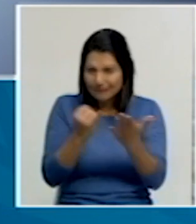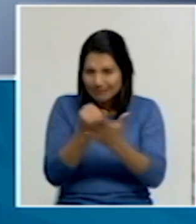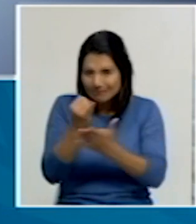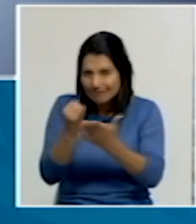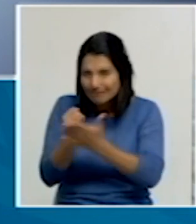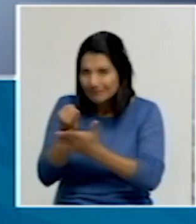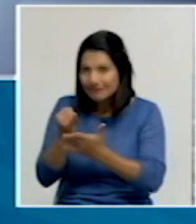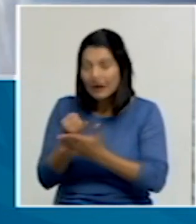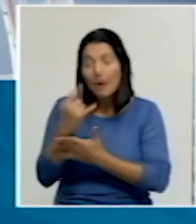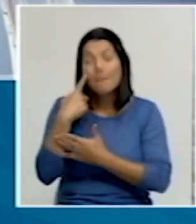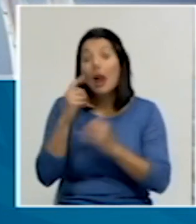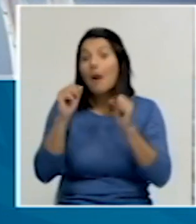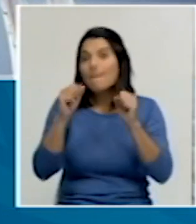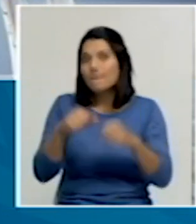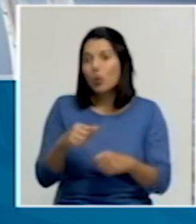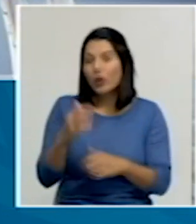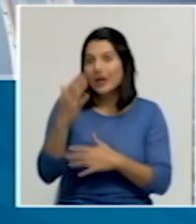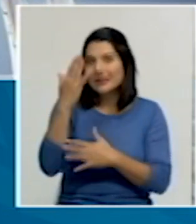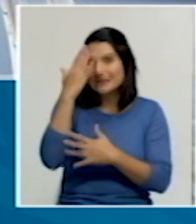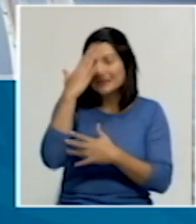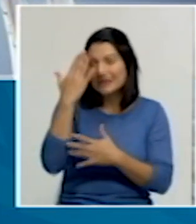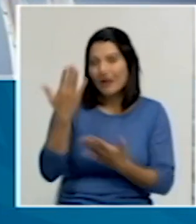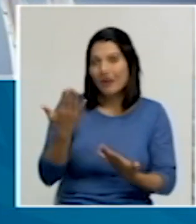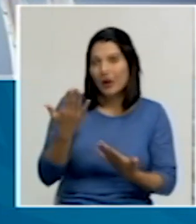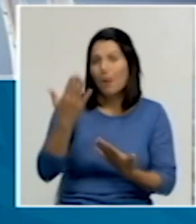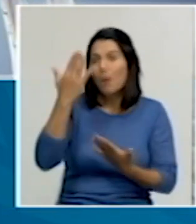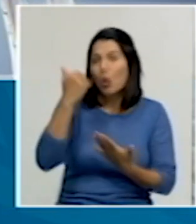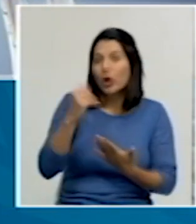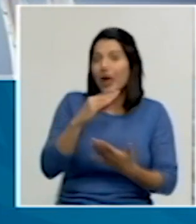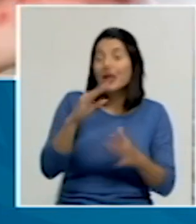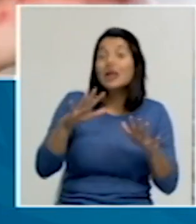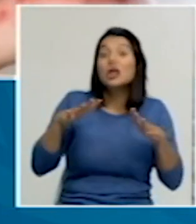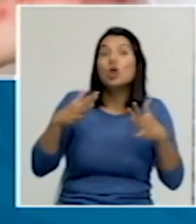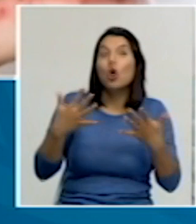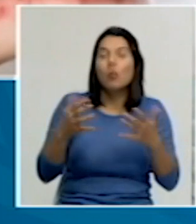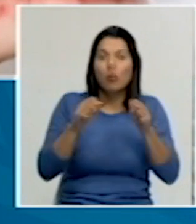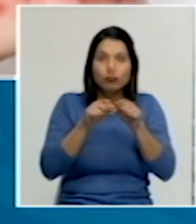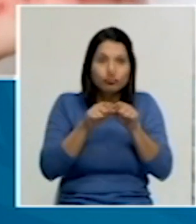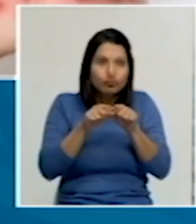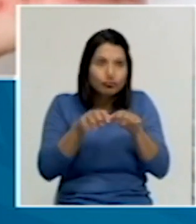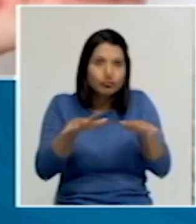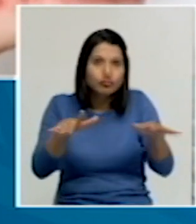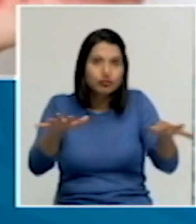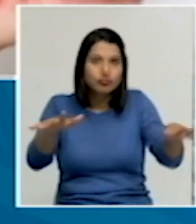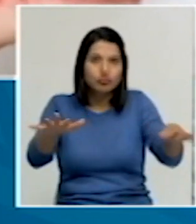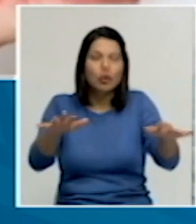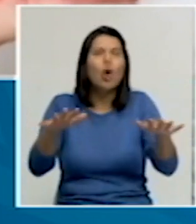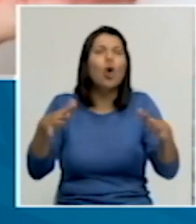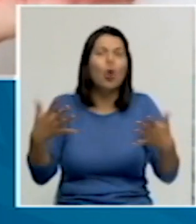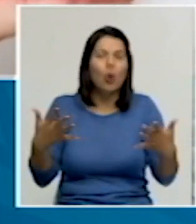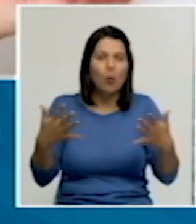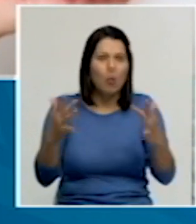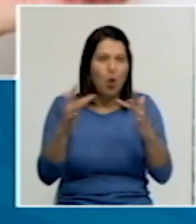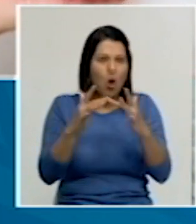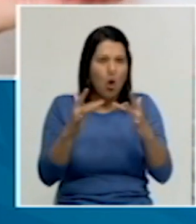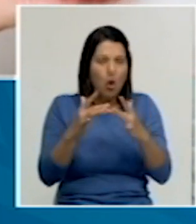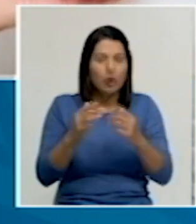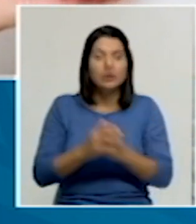para ver por qué y cómo es que se están dando estos contagios.